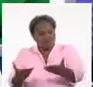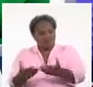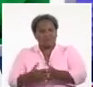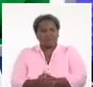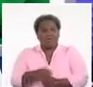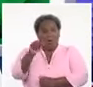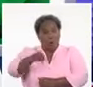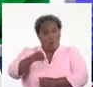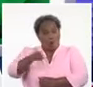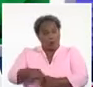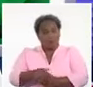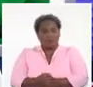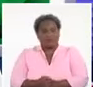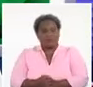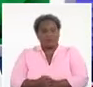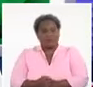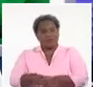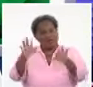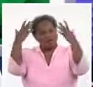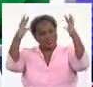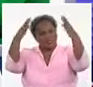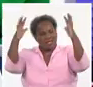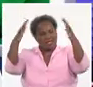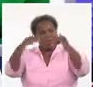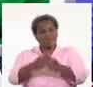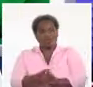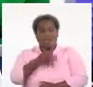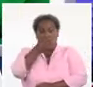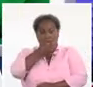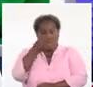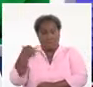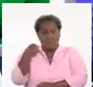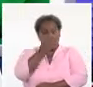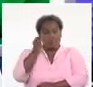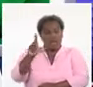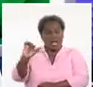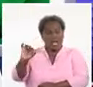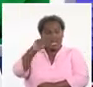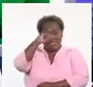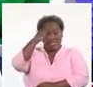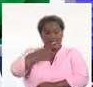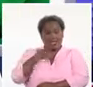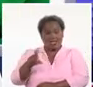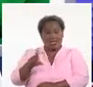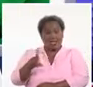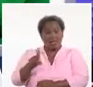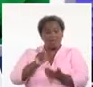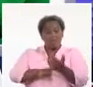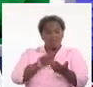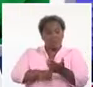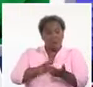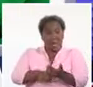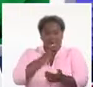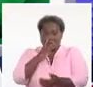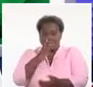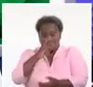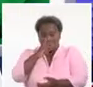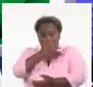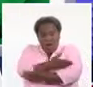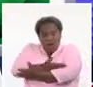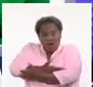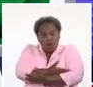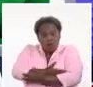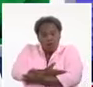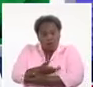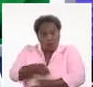hoy. Nos decía la profesora, dice, el padre de la pediatría cubana, hoy Hospital COVID